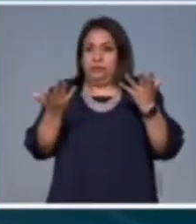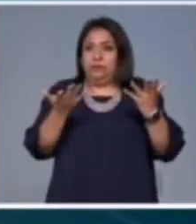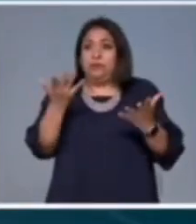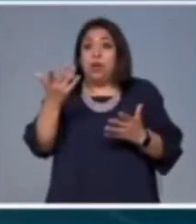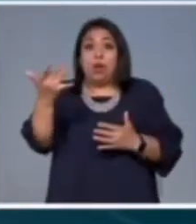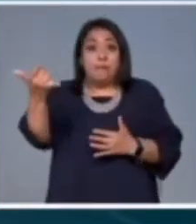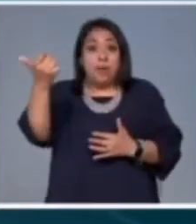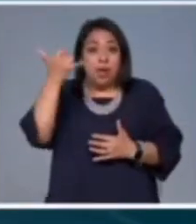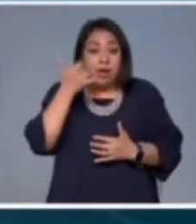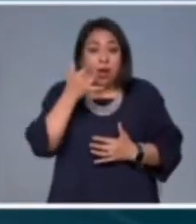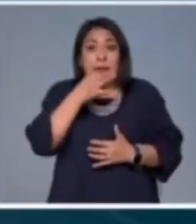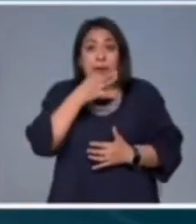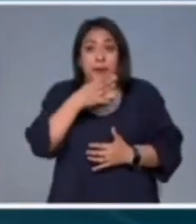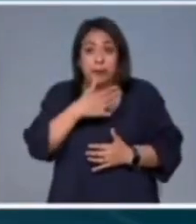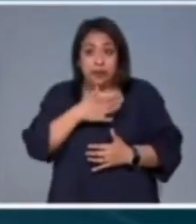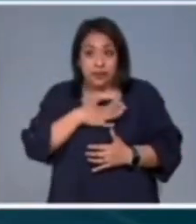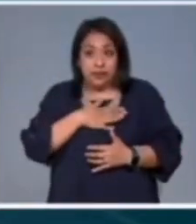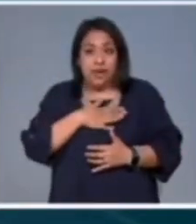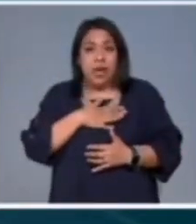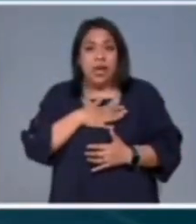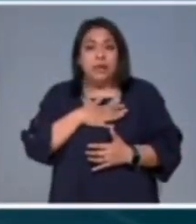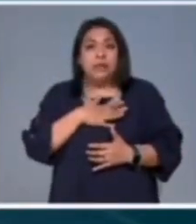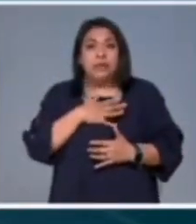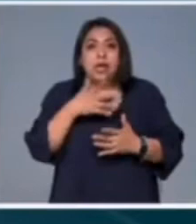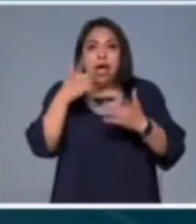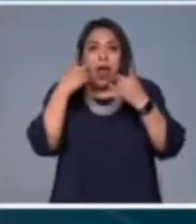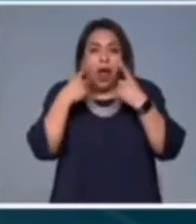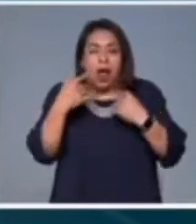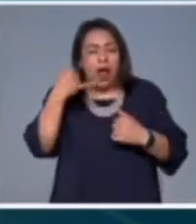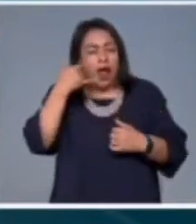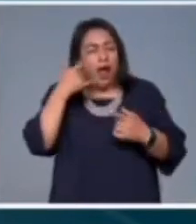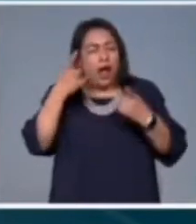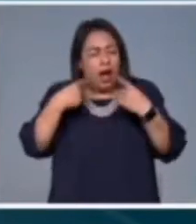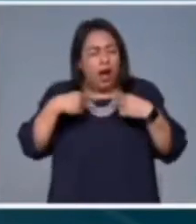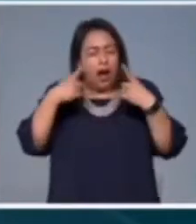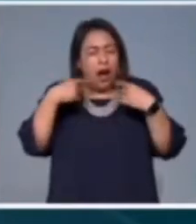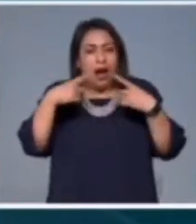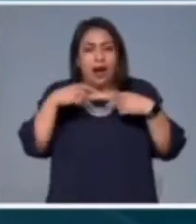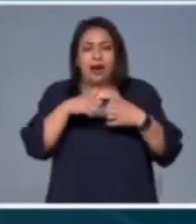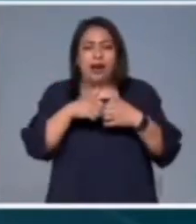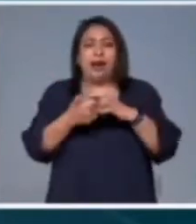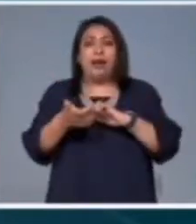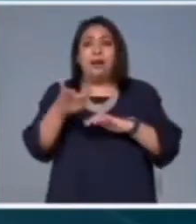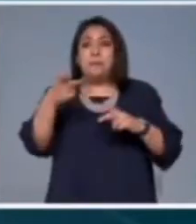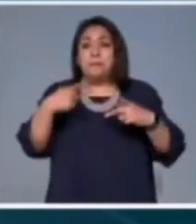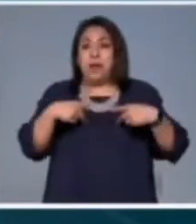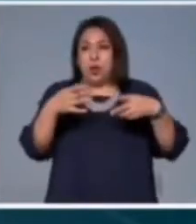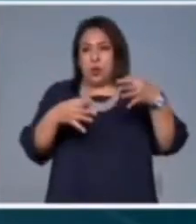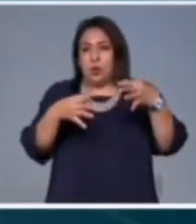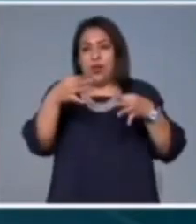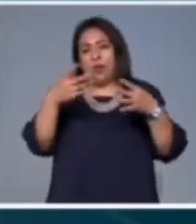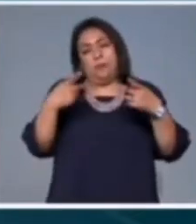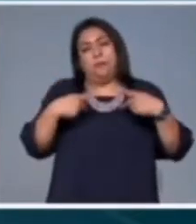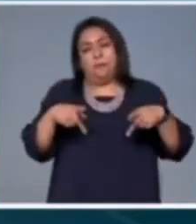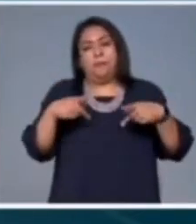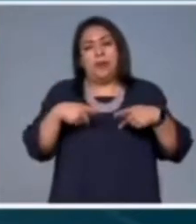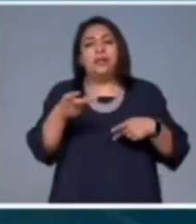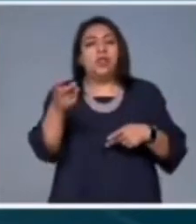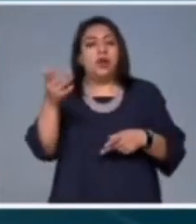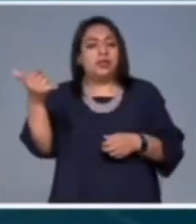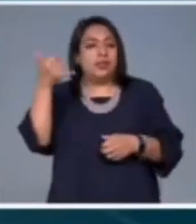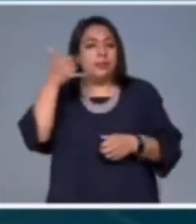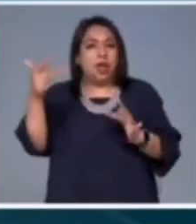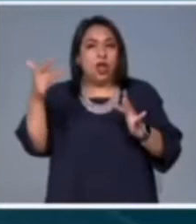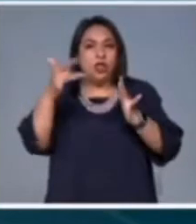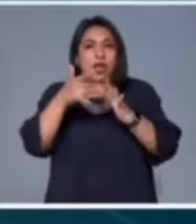Cuando me llamaron y me dijeron, pues me puse a llorar en plena llamada y el jurado, bueno, las personas que estaban en la